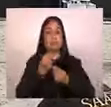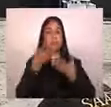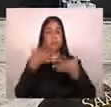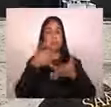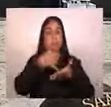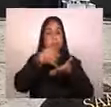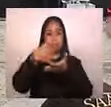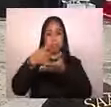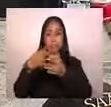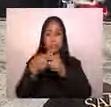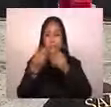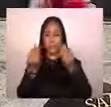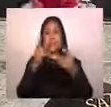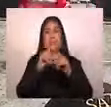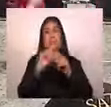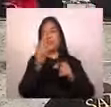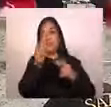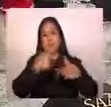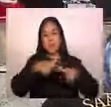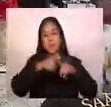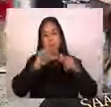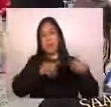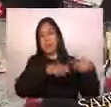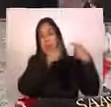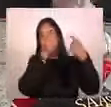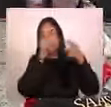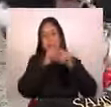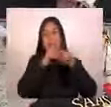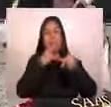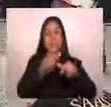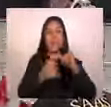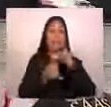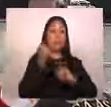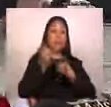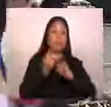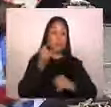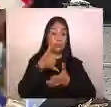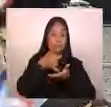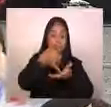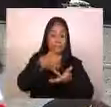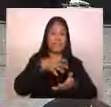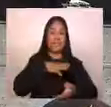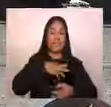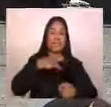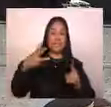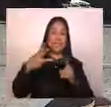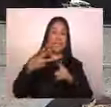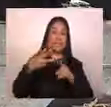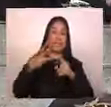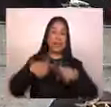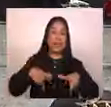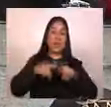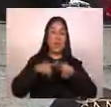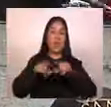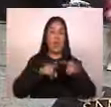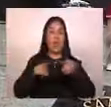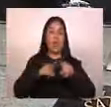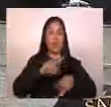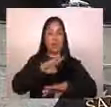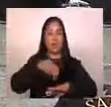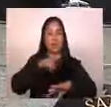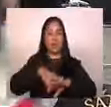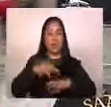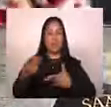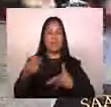muchos trofeos de los primeros lugares a lo largo del año y entre los últimos se tiene el tercer lugar en el concurso nacional de